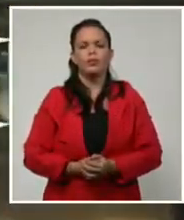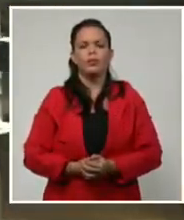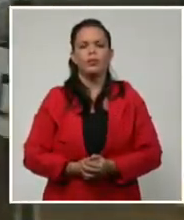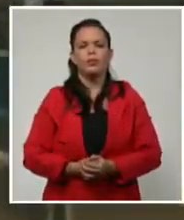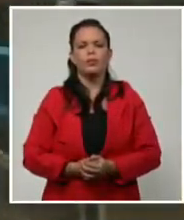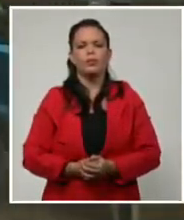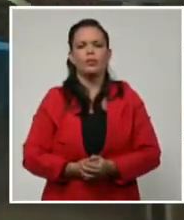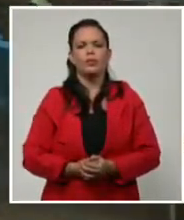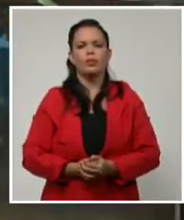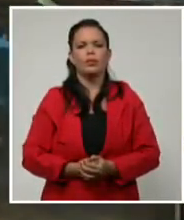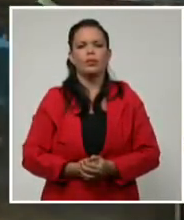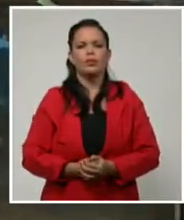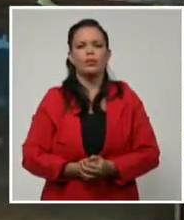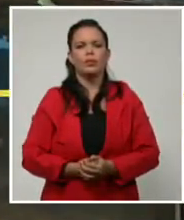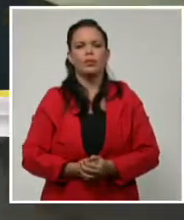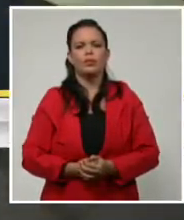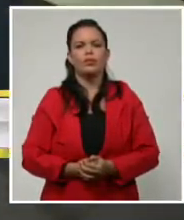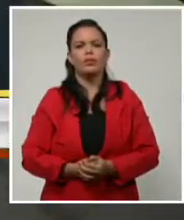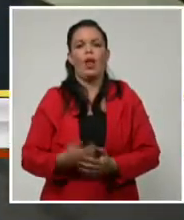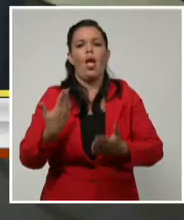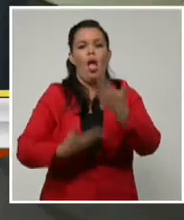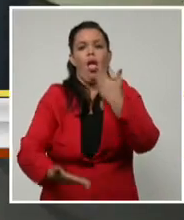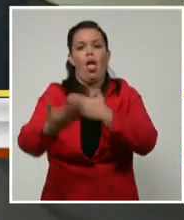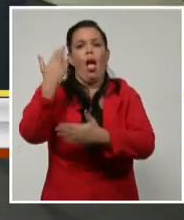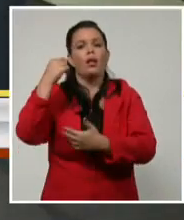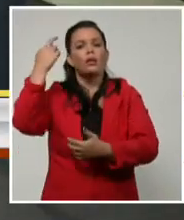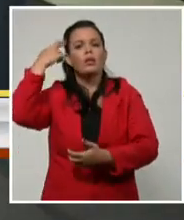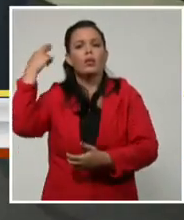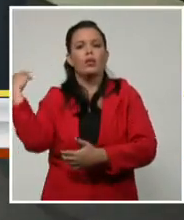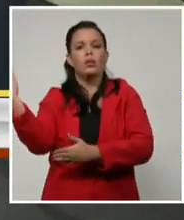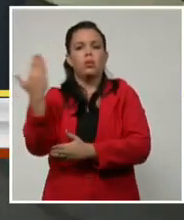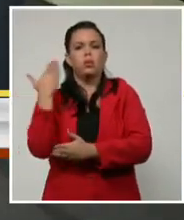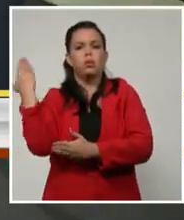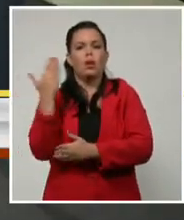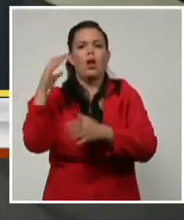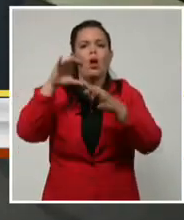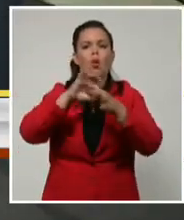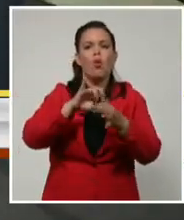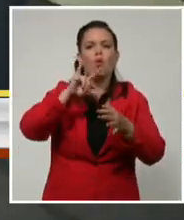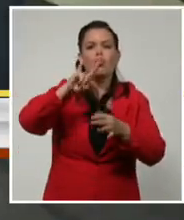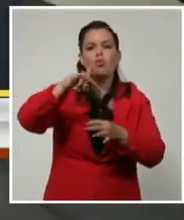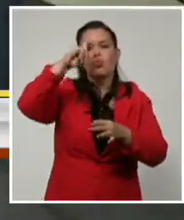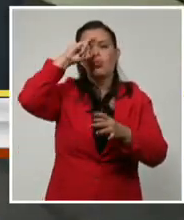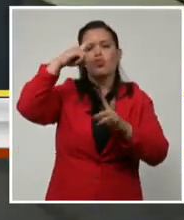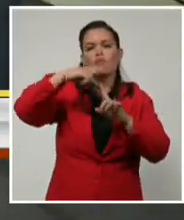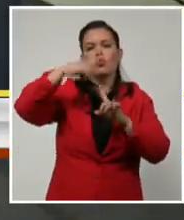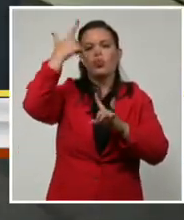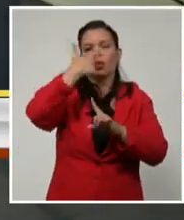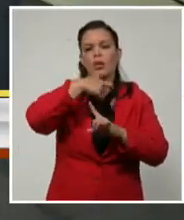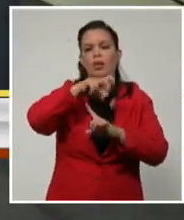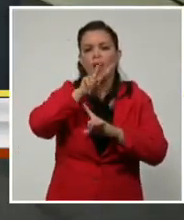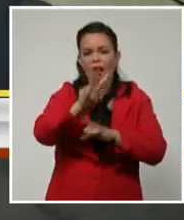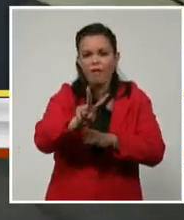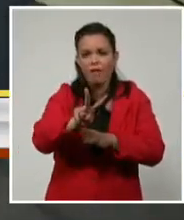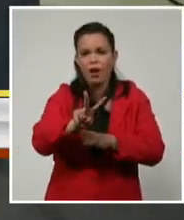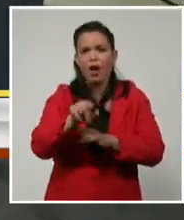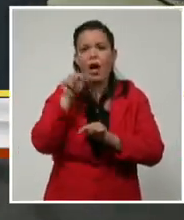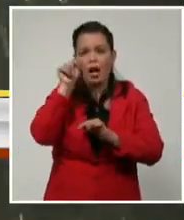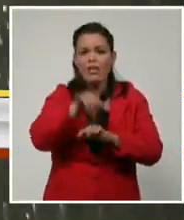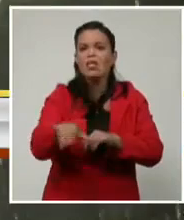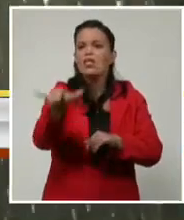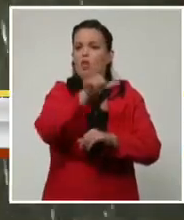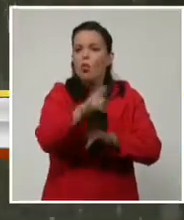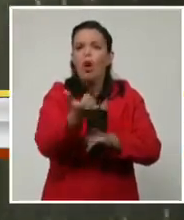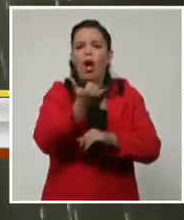a diferencia del huracán gusta que hace 12 años azotó sin piedad por esta misma fecha al municipio